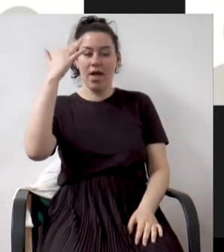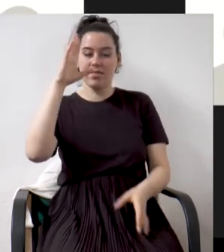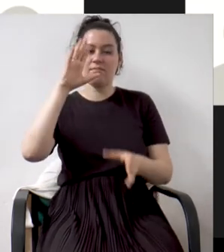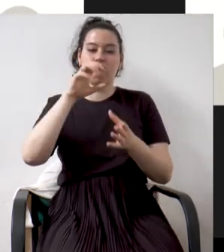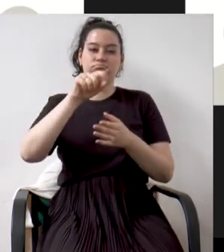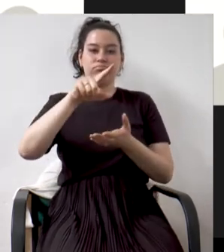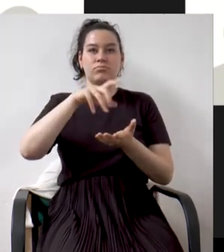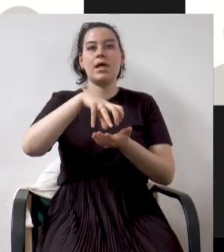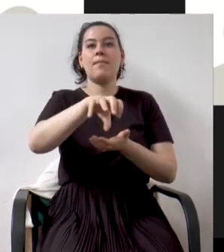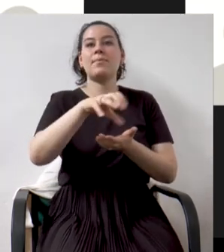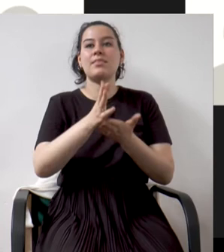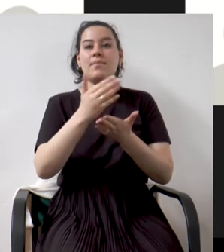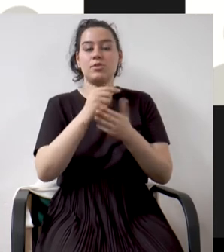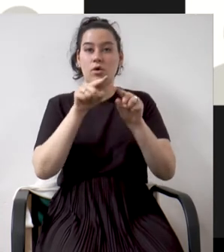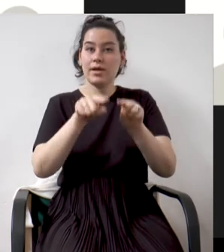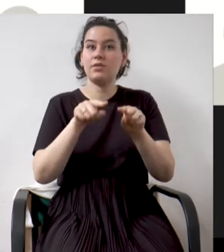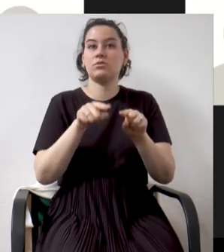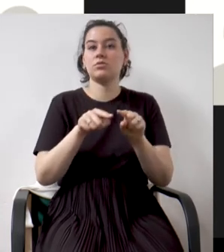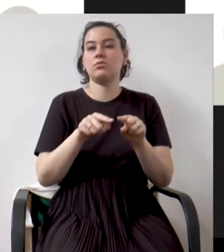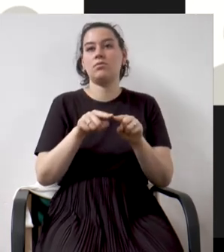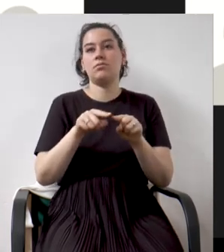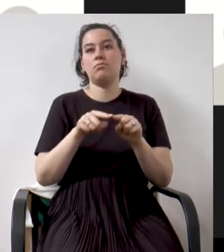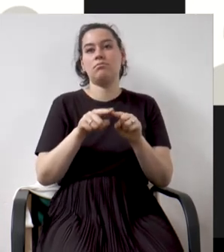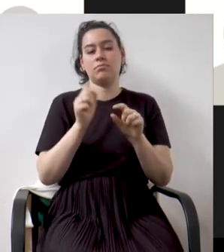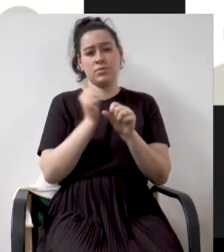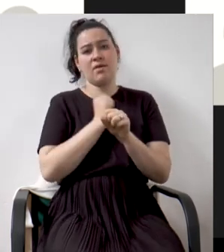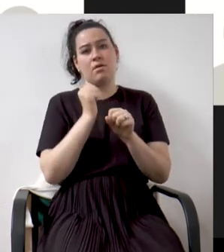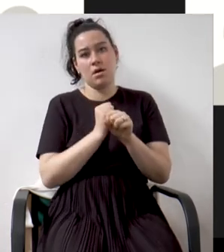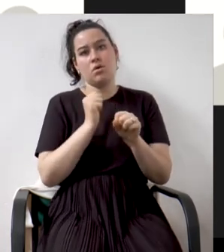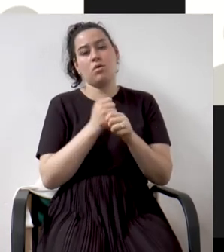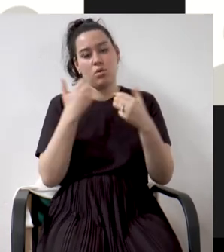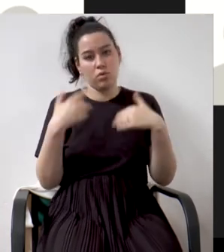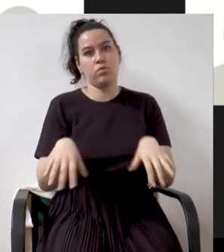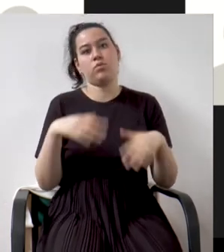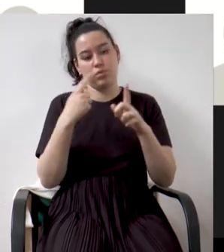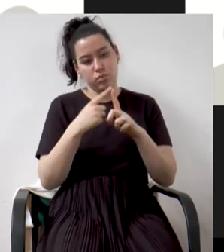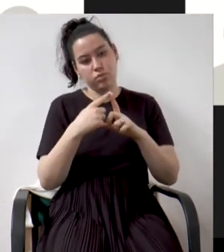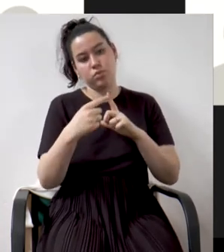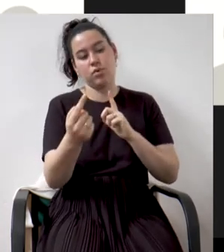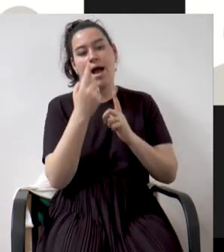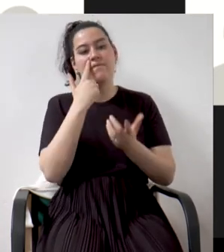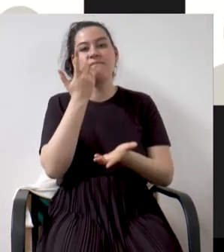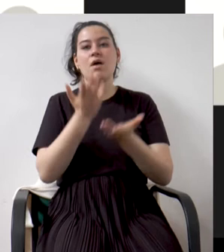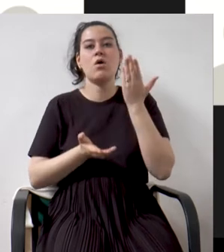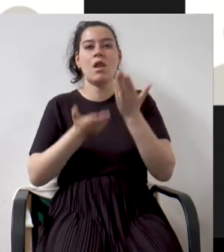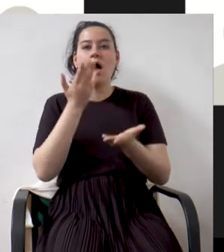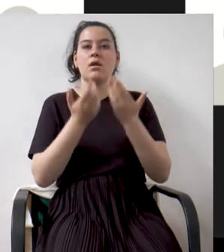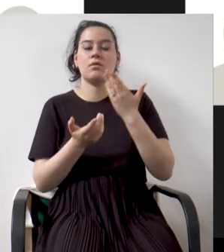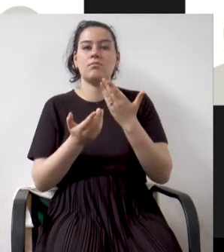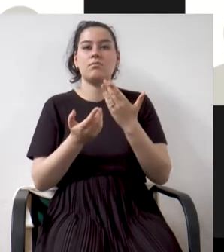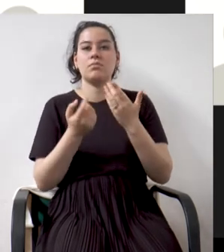departamento. Eso implicó un trabajo bastante largo de valorar la cantidad diversa